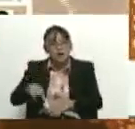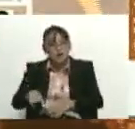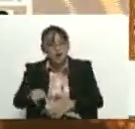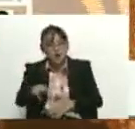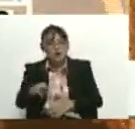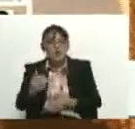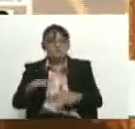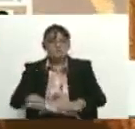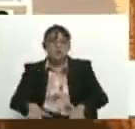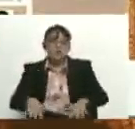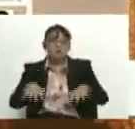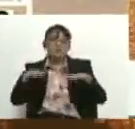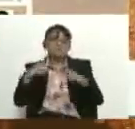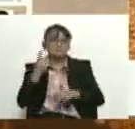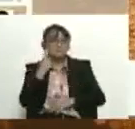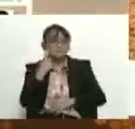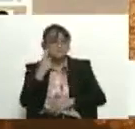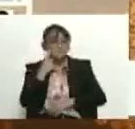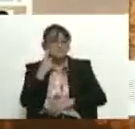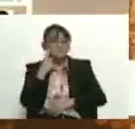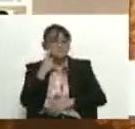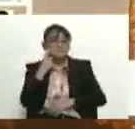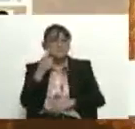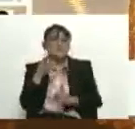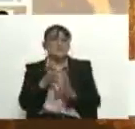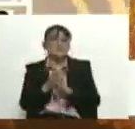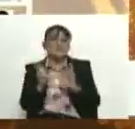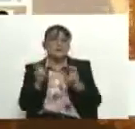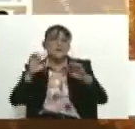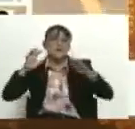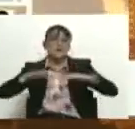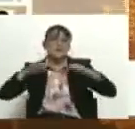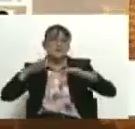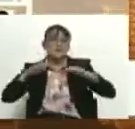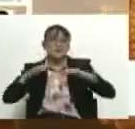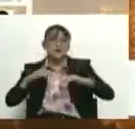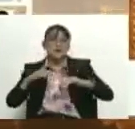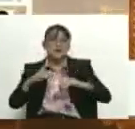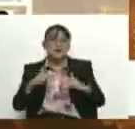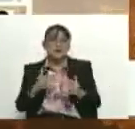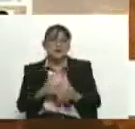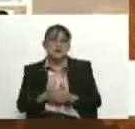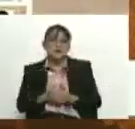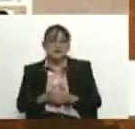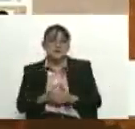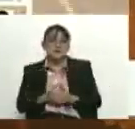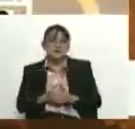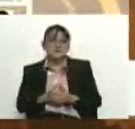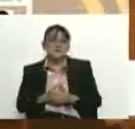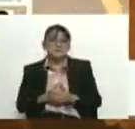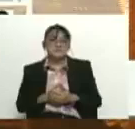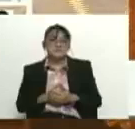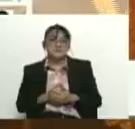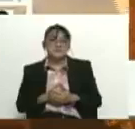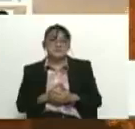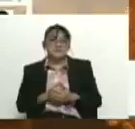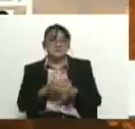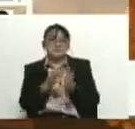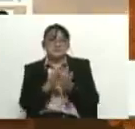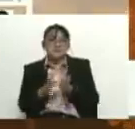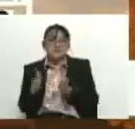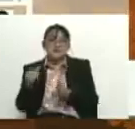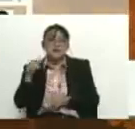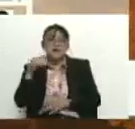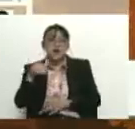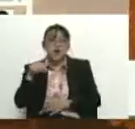una crecida que estamos alerta allí sobre las consecuencias que puede generar bueno todo este periodo de invierno